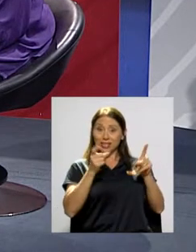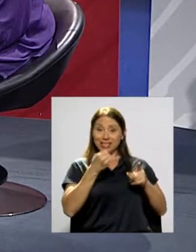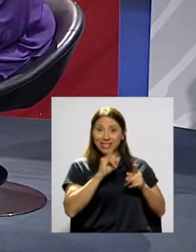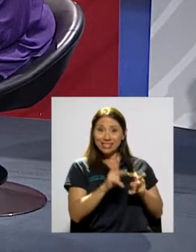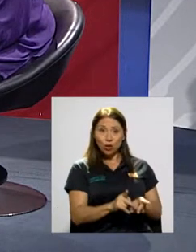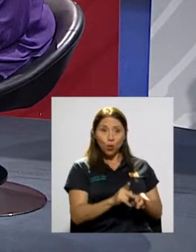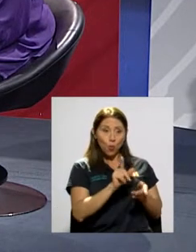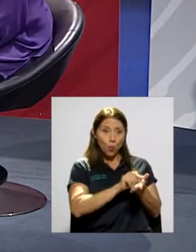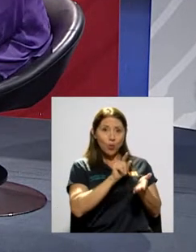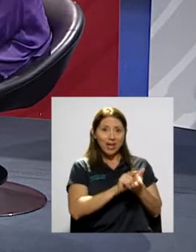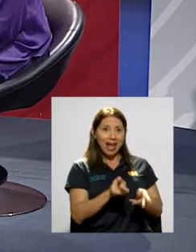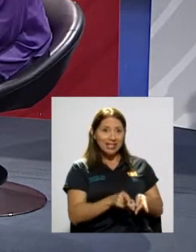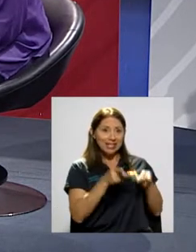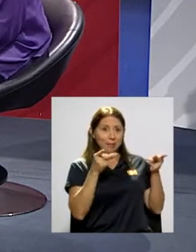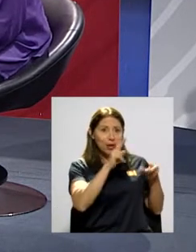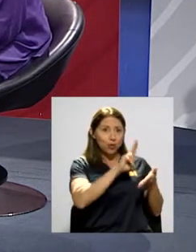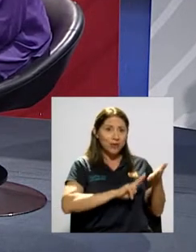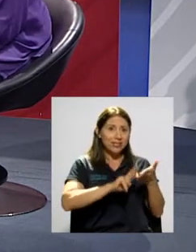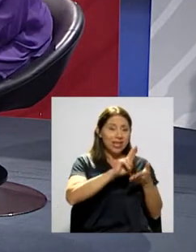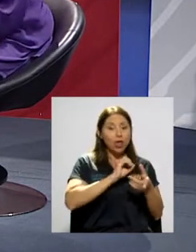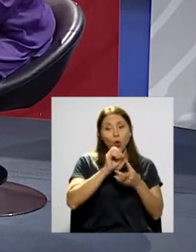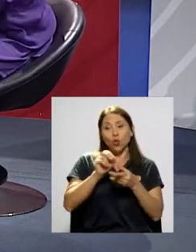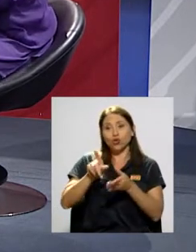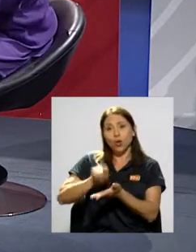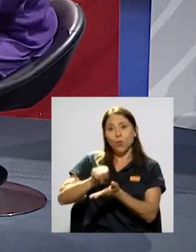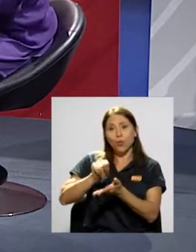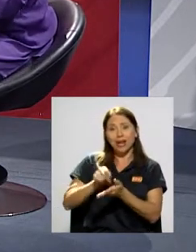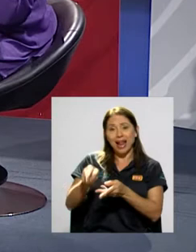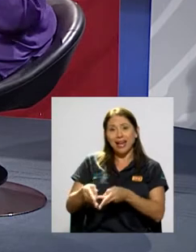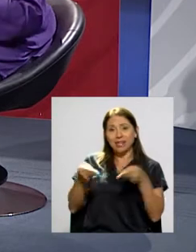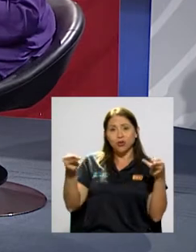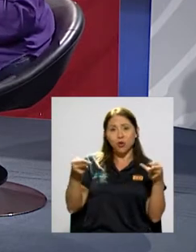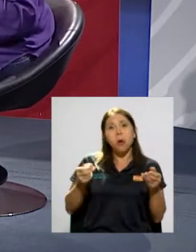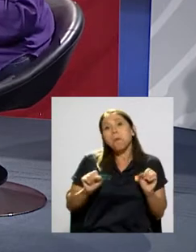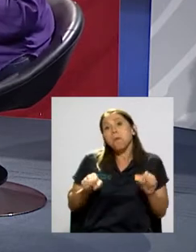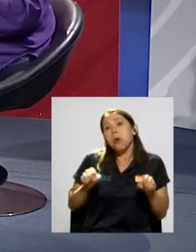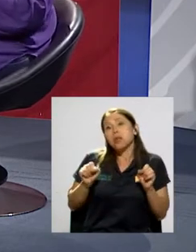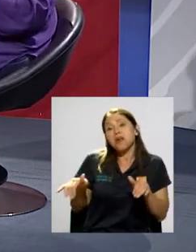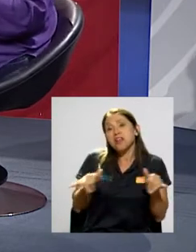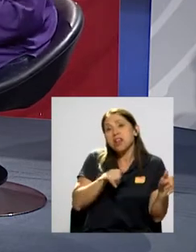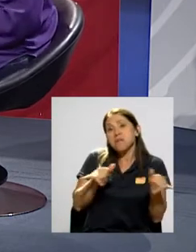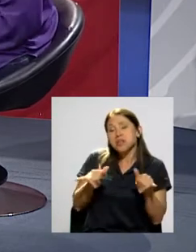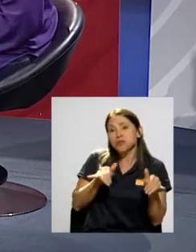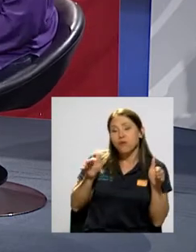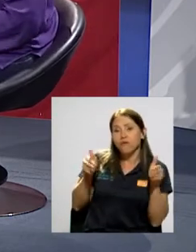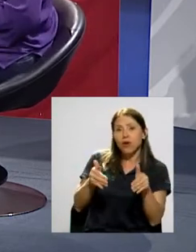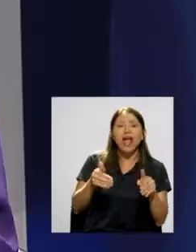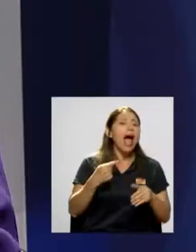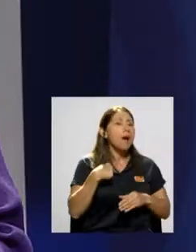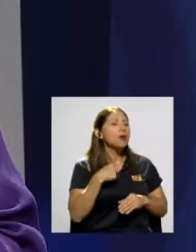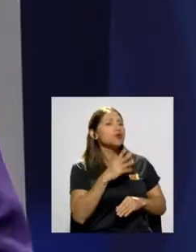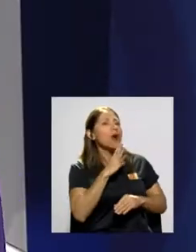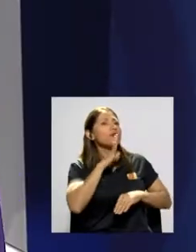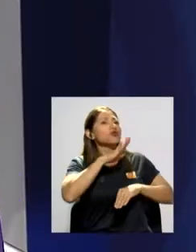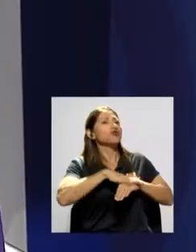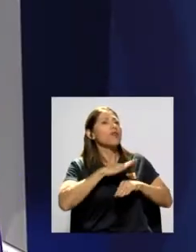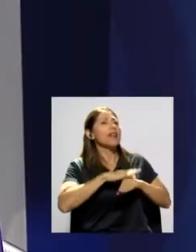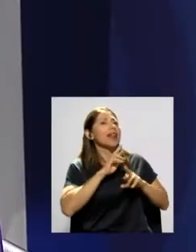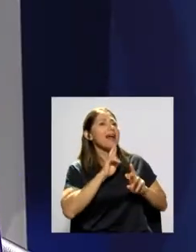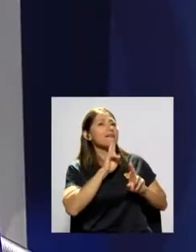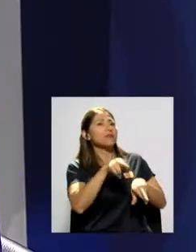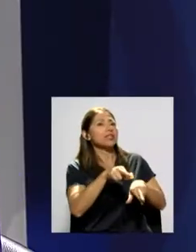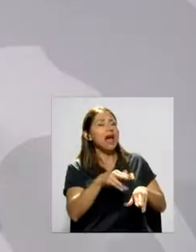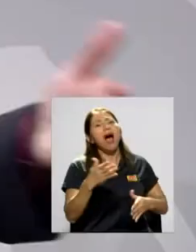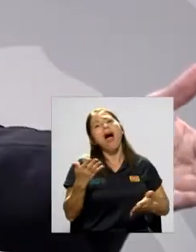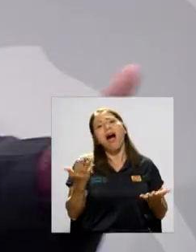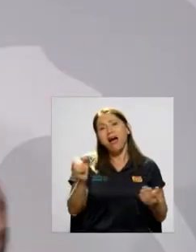La Nación, ¿cree usted? Podría haber tenido un enfoque distinto, podría haber tenido el mismo enfoque. O el mismo enfoque, me refiero a la reacción. Ah, la población lo habría recibido de manera